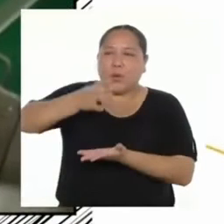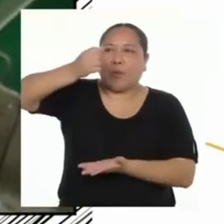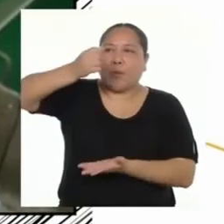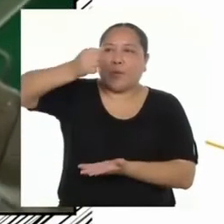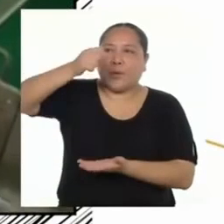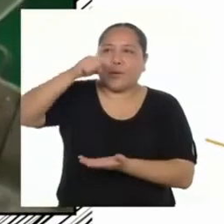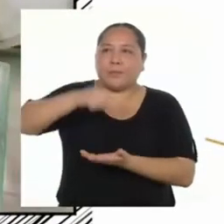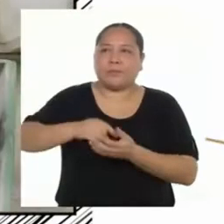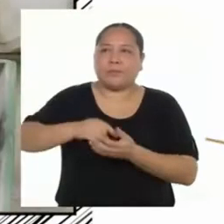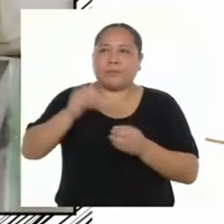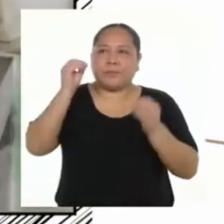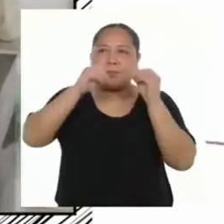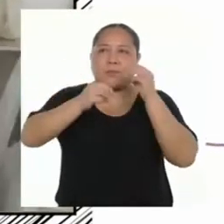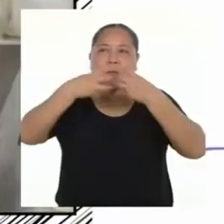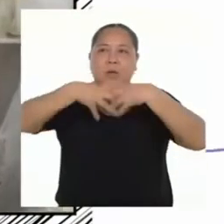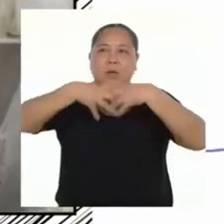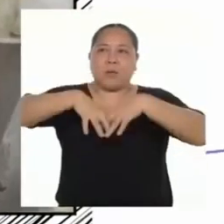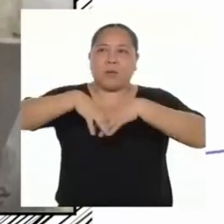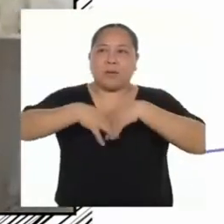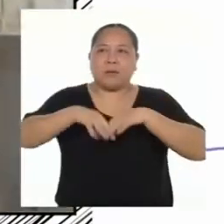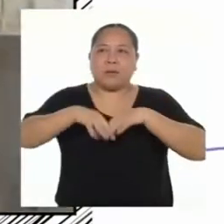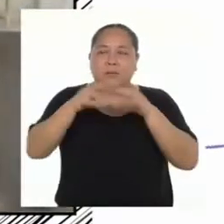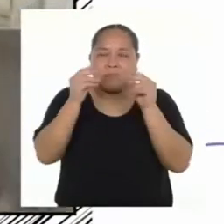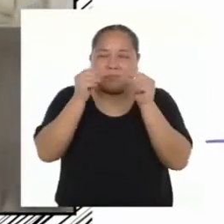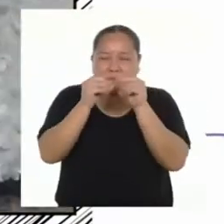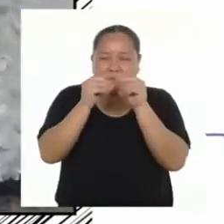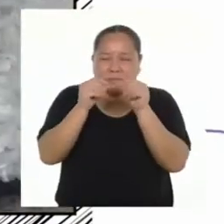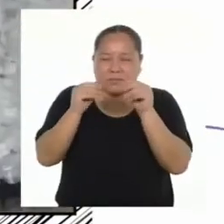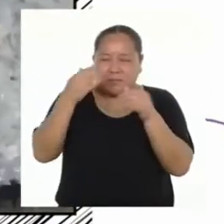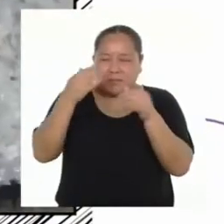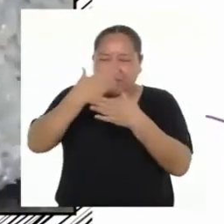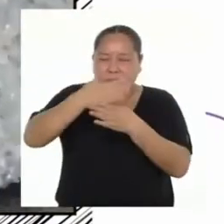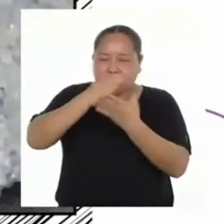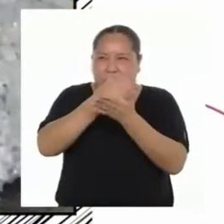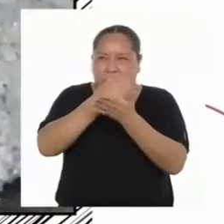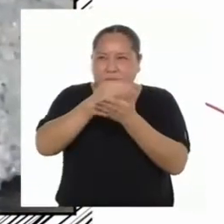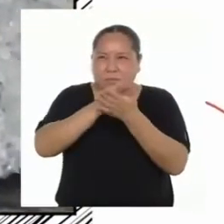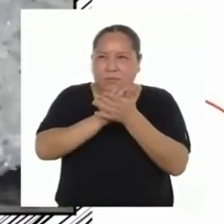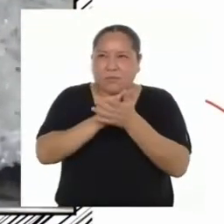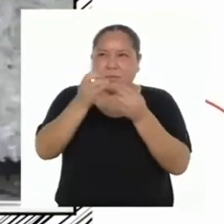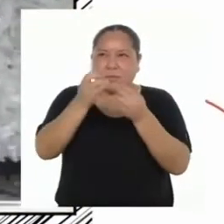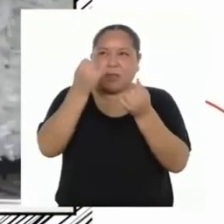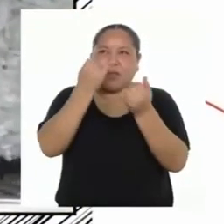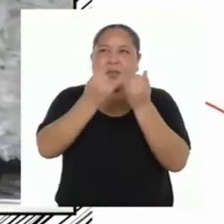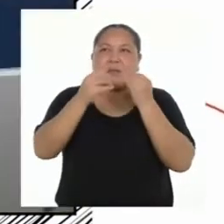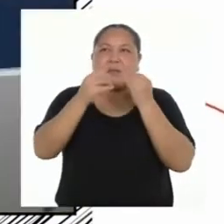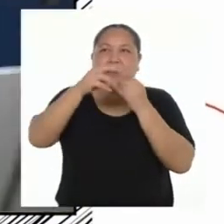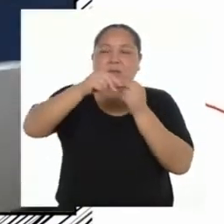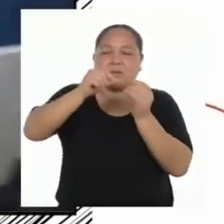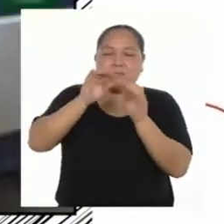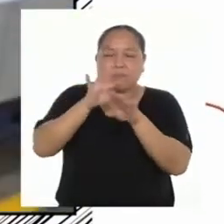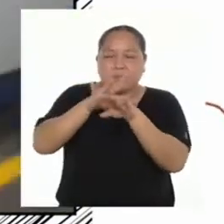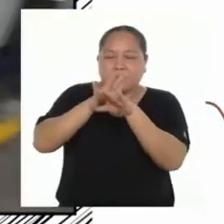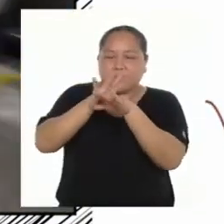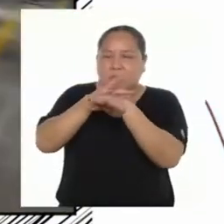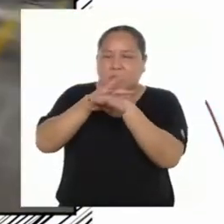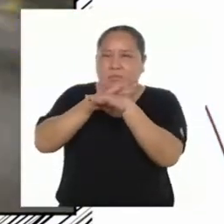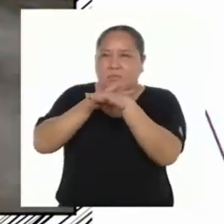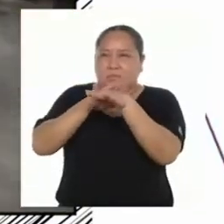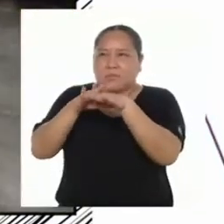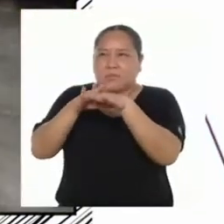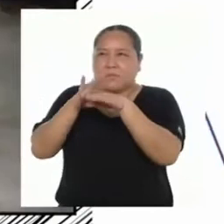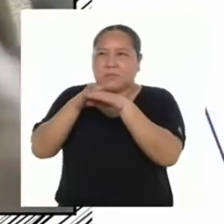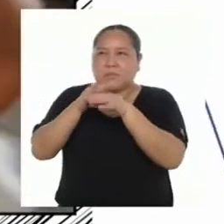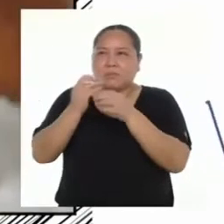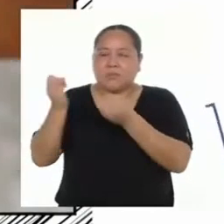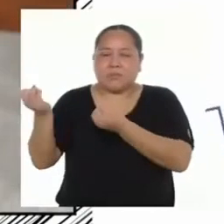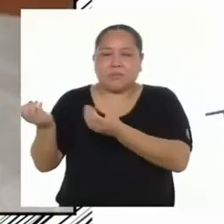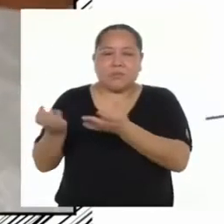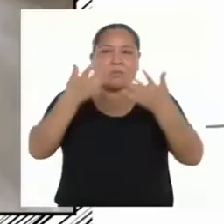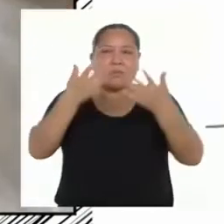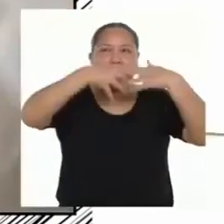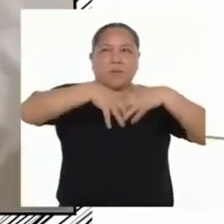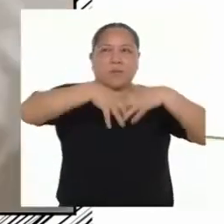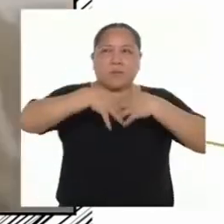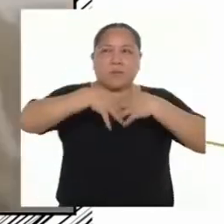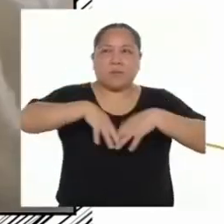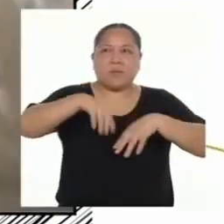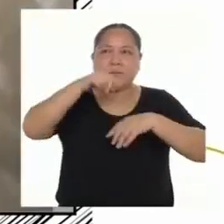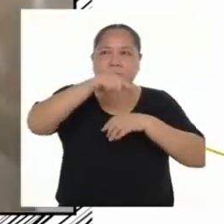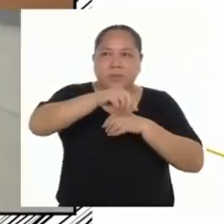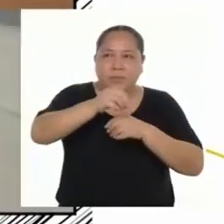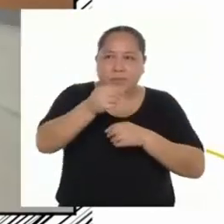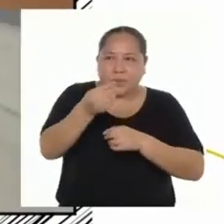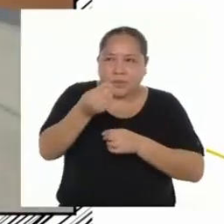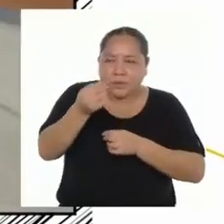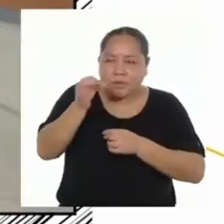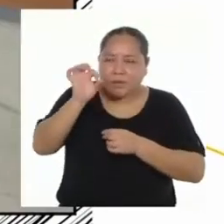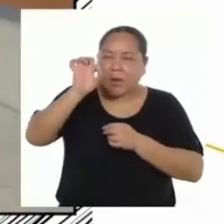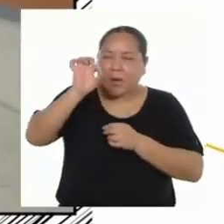plástico, se carga en una máquina, se tritura en varias partes la botella y termina así, en forma de escamas. Las escamas pasan por una máquina para luego formar